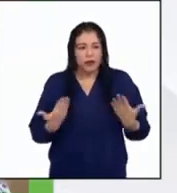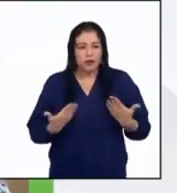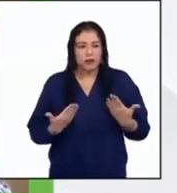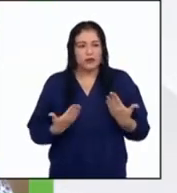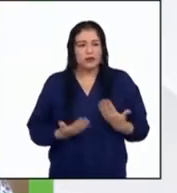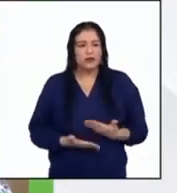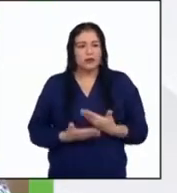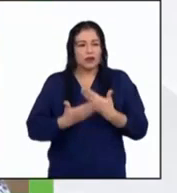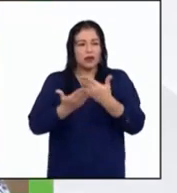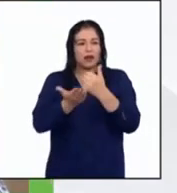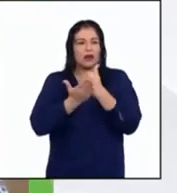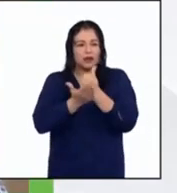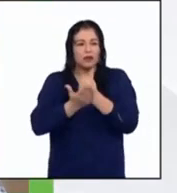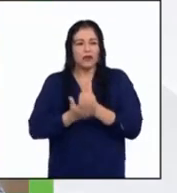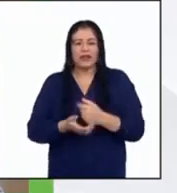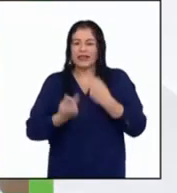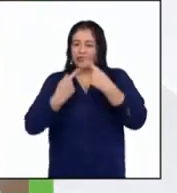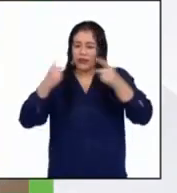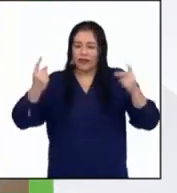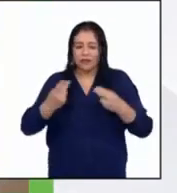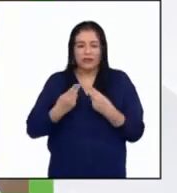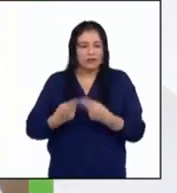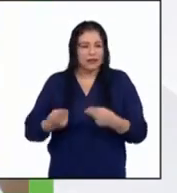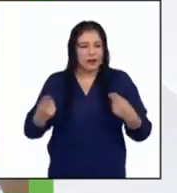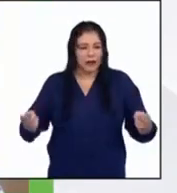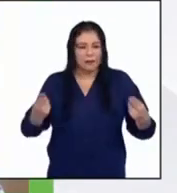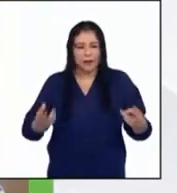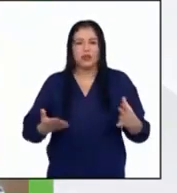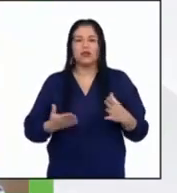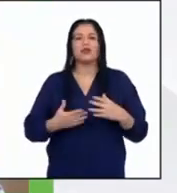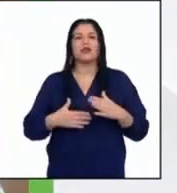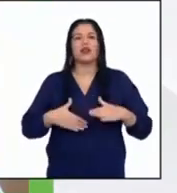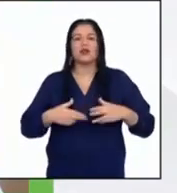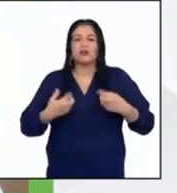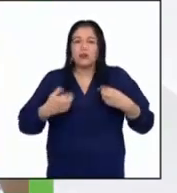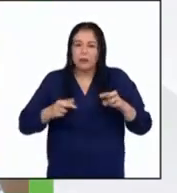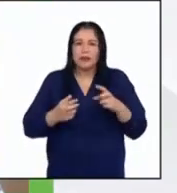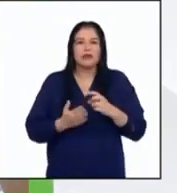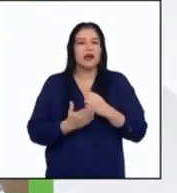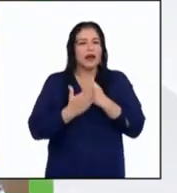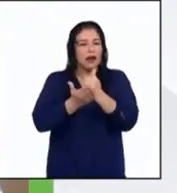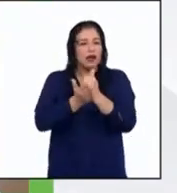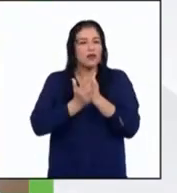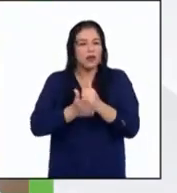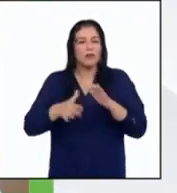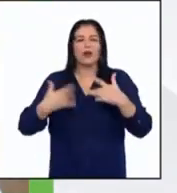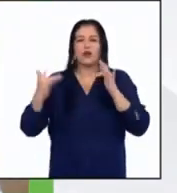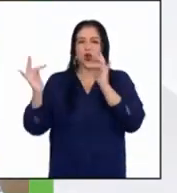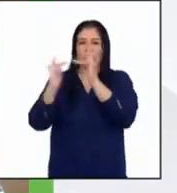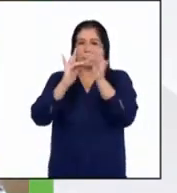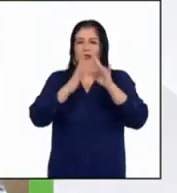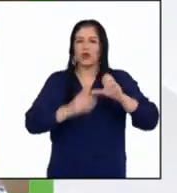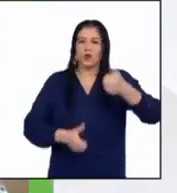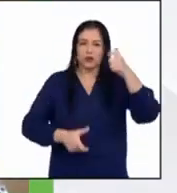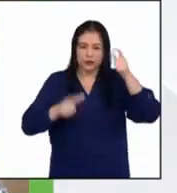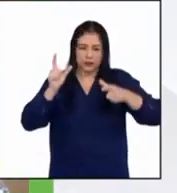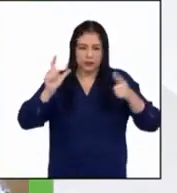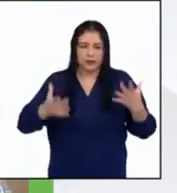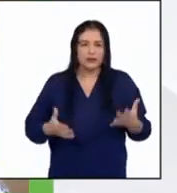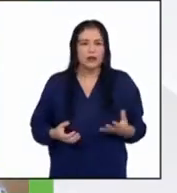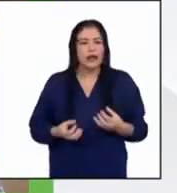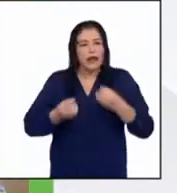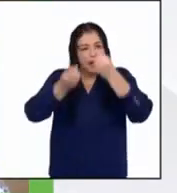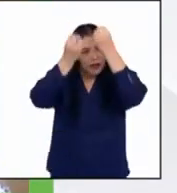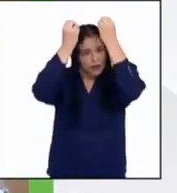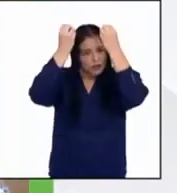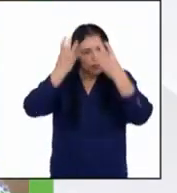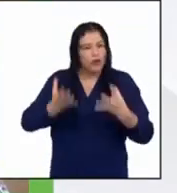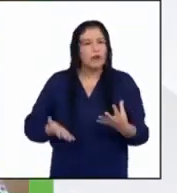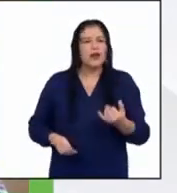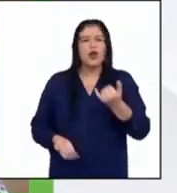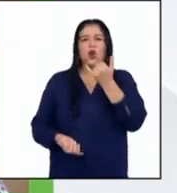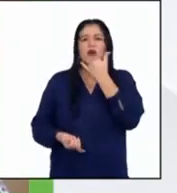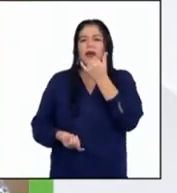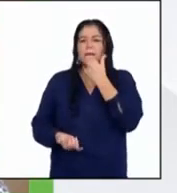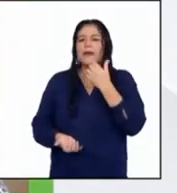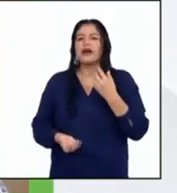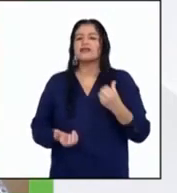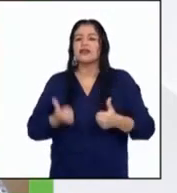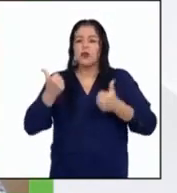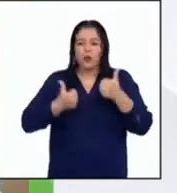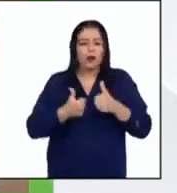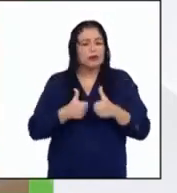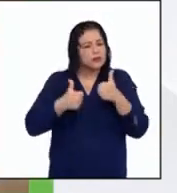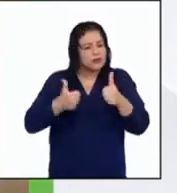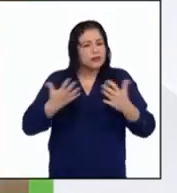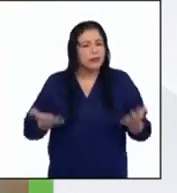aprovechar todas las herramientas que nos están facilitando conectarnos con otras personas, informarnos qué está funcionando en